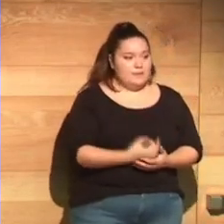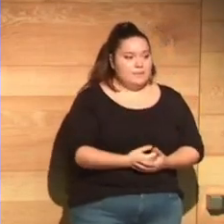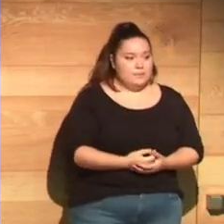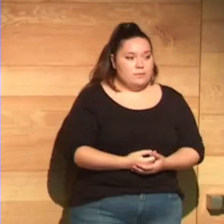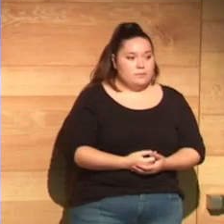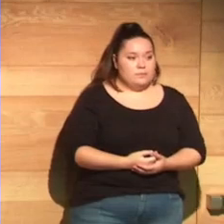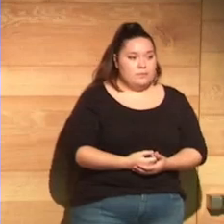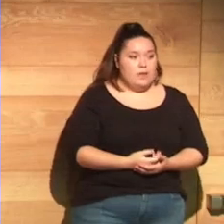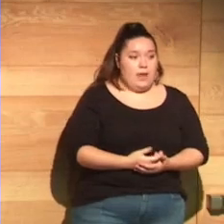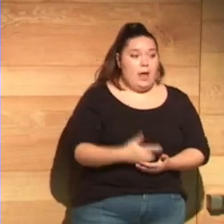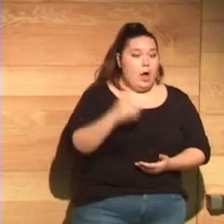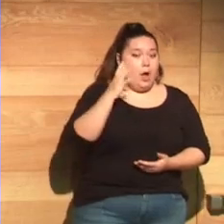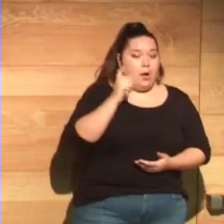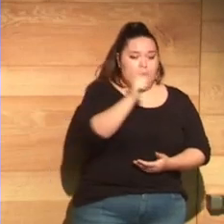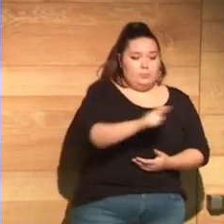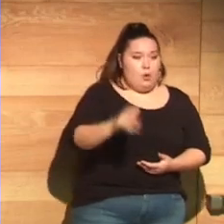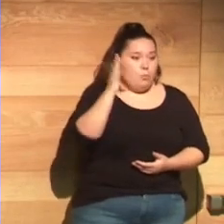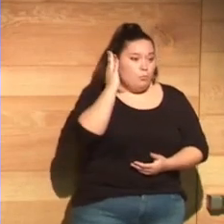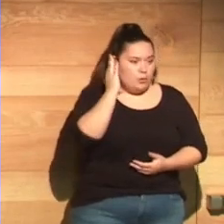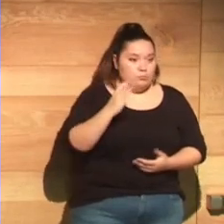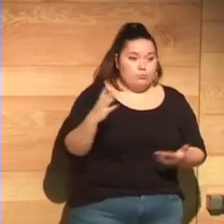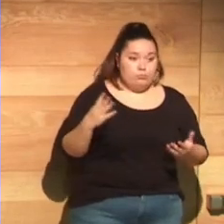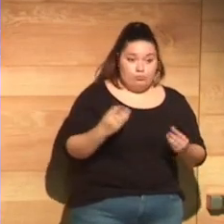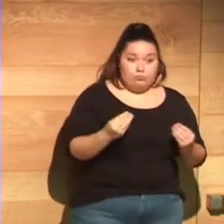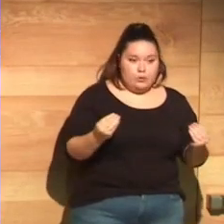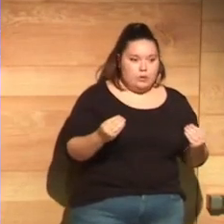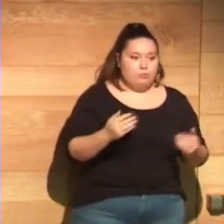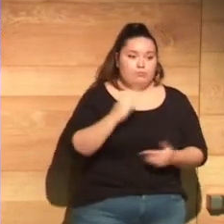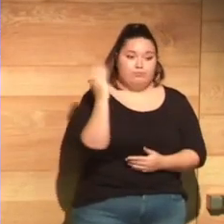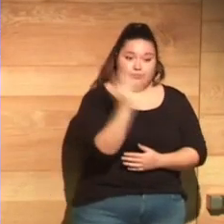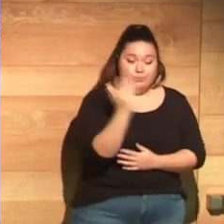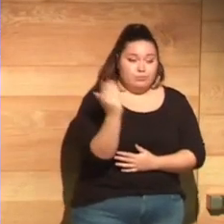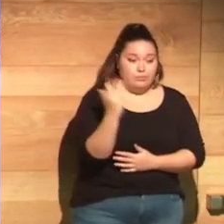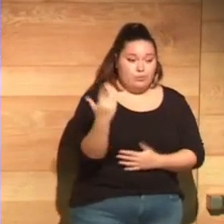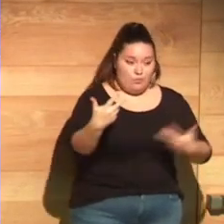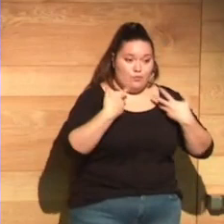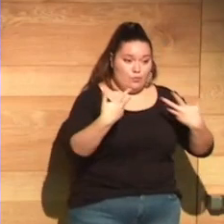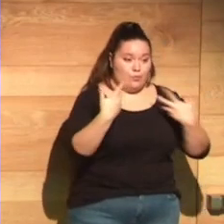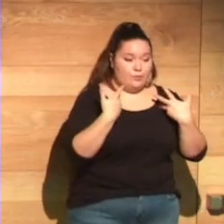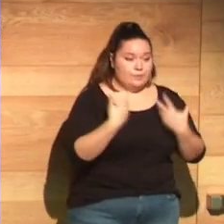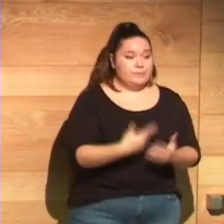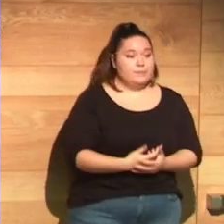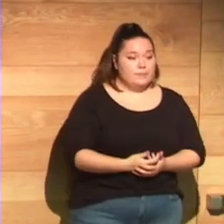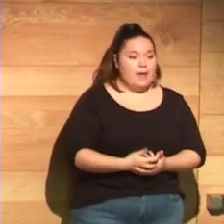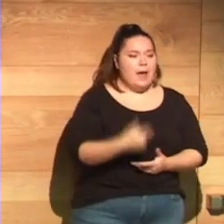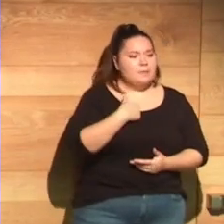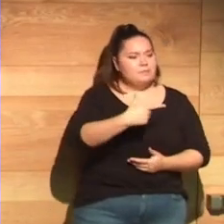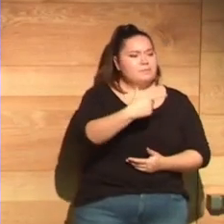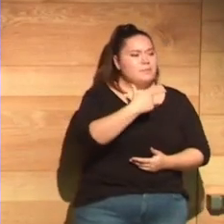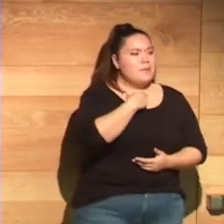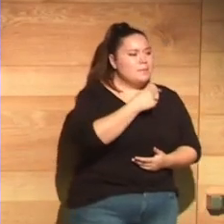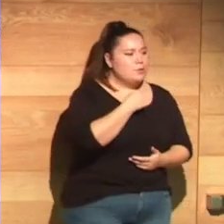Y lo cuento porque hay que contarlo, porque en realidad probablemente esa regla de juego destrozó a muchas mujeres, claro.